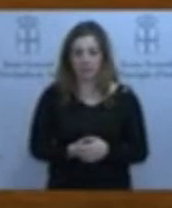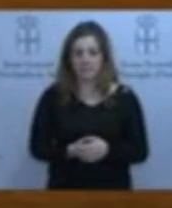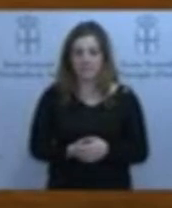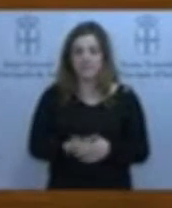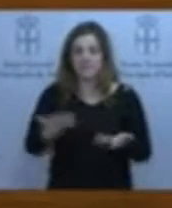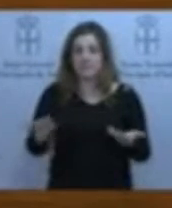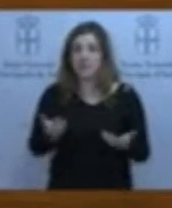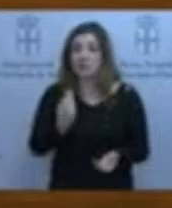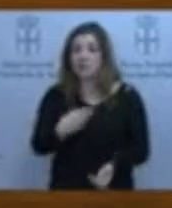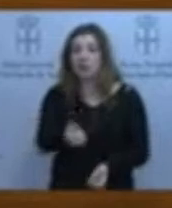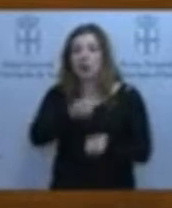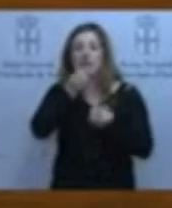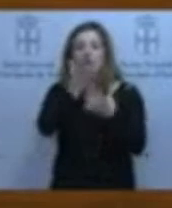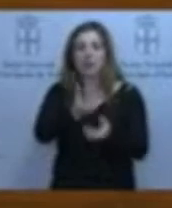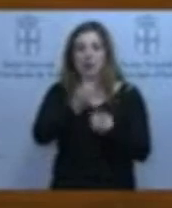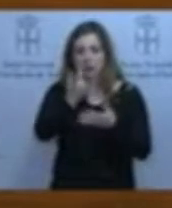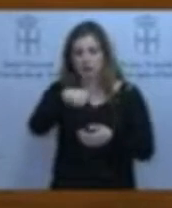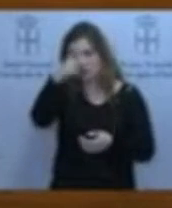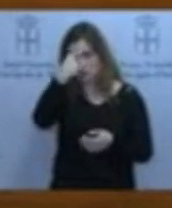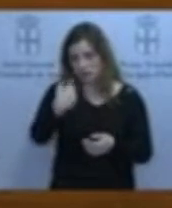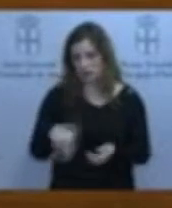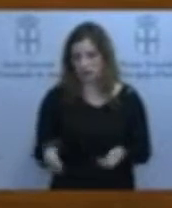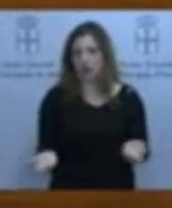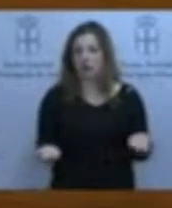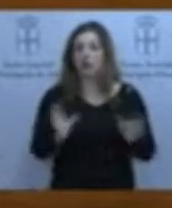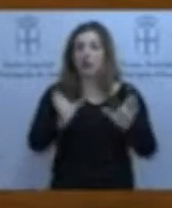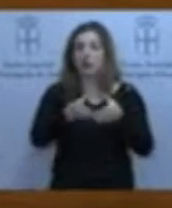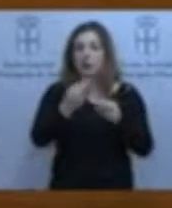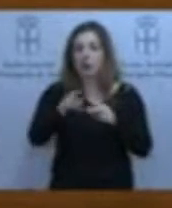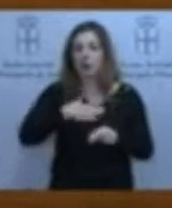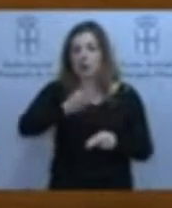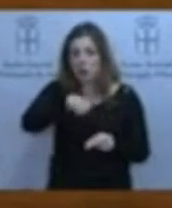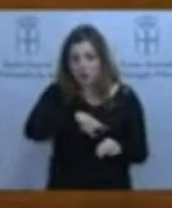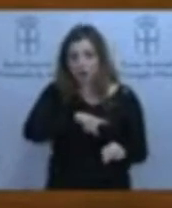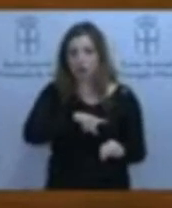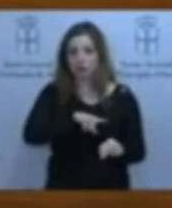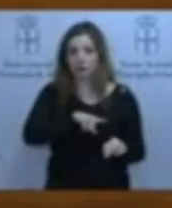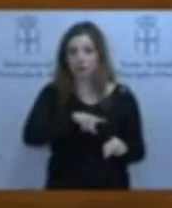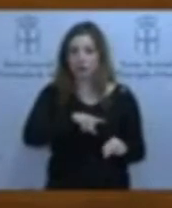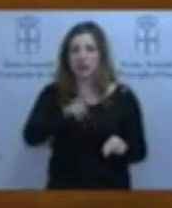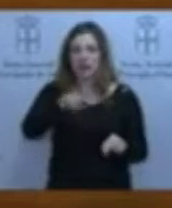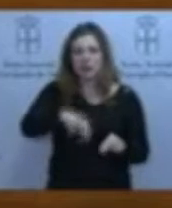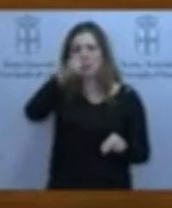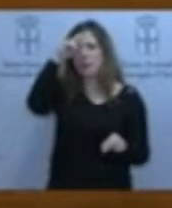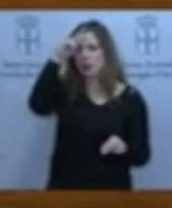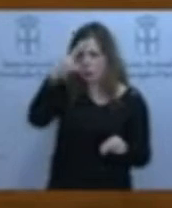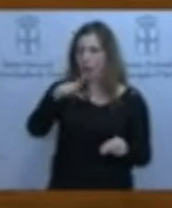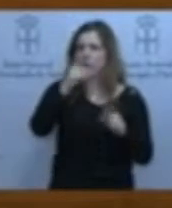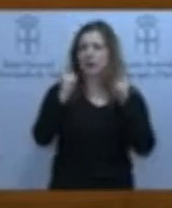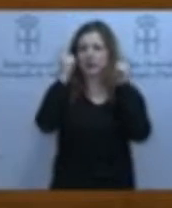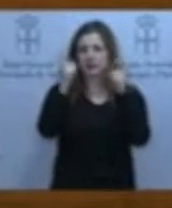Gran parte de esta información ya contamos con ella. Nuestro grupo parlamentario también se preocupó de